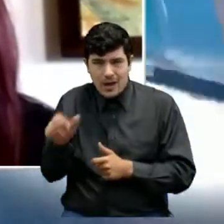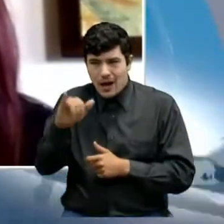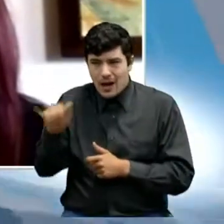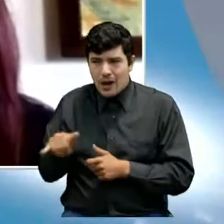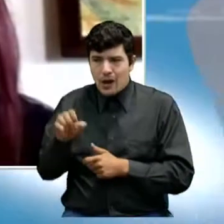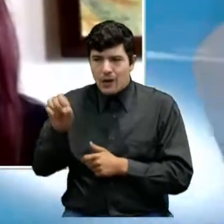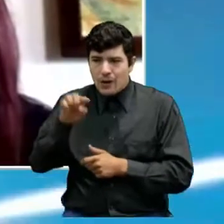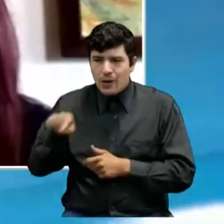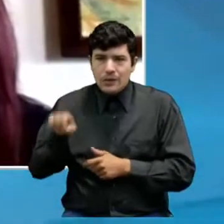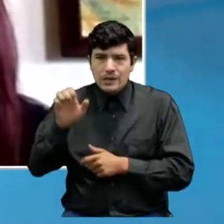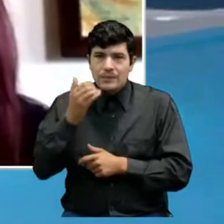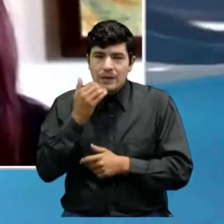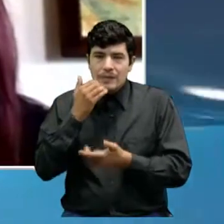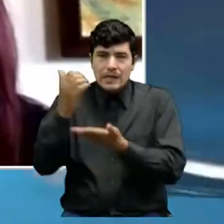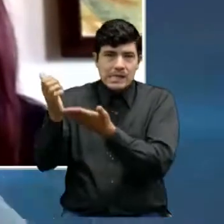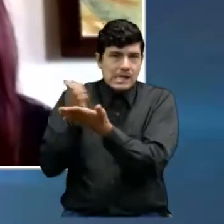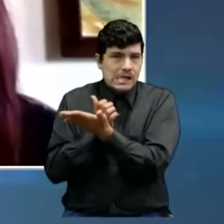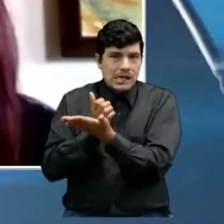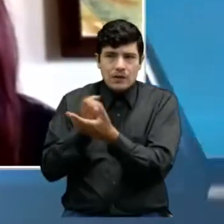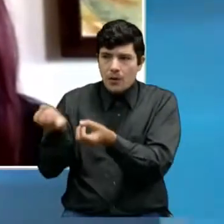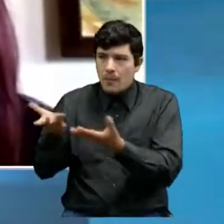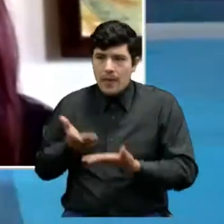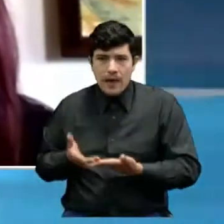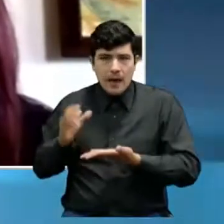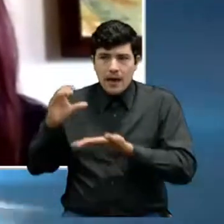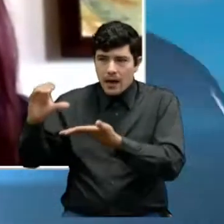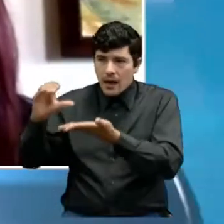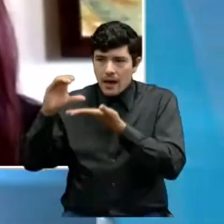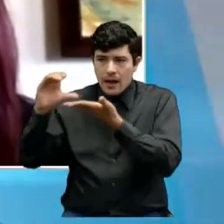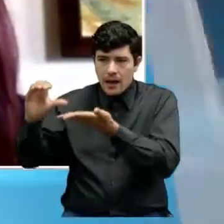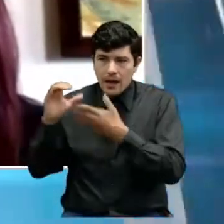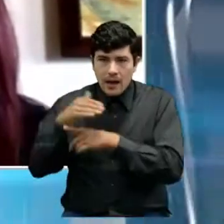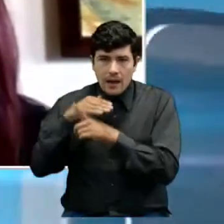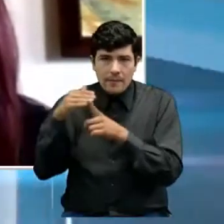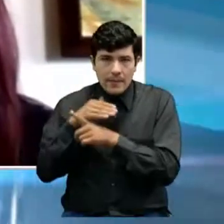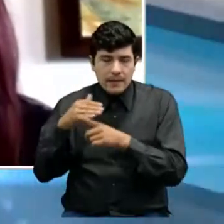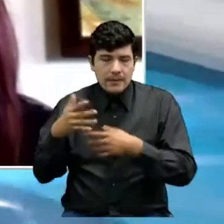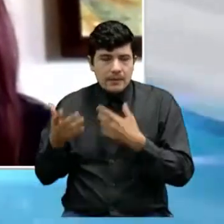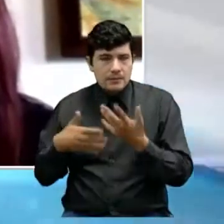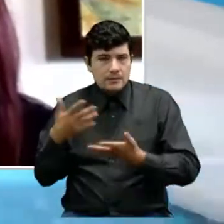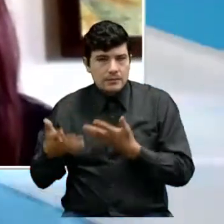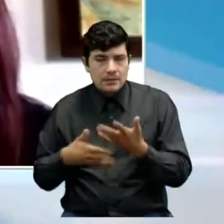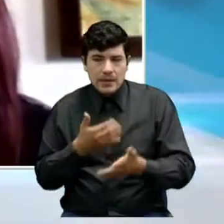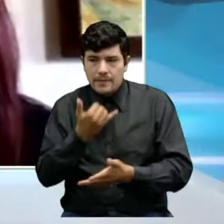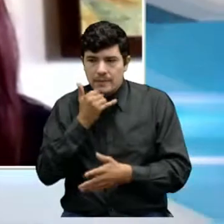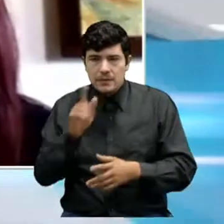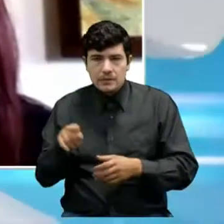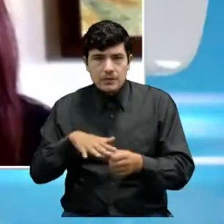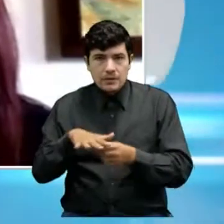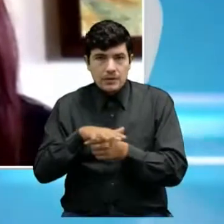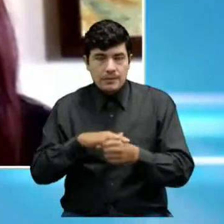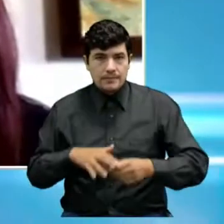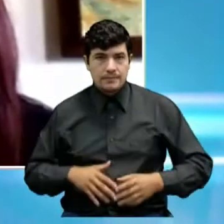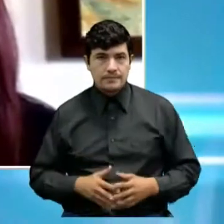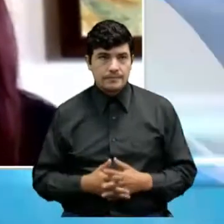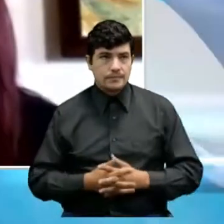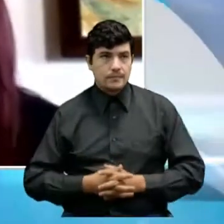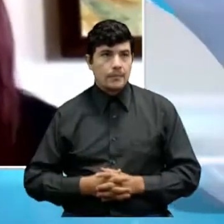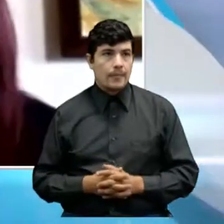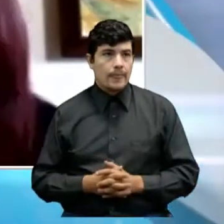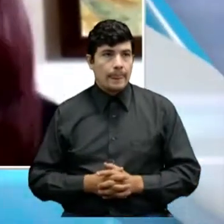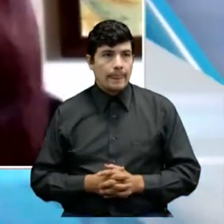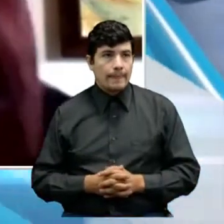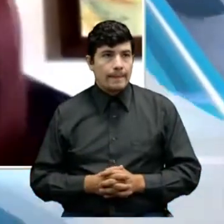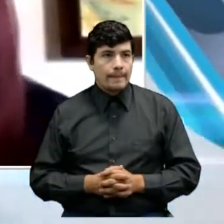si les llegan a negar esa prima por los argumentos que nos está dando nuestro televidente del municipio de Los Patios? Doctora Ingrid.